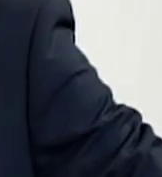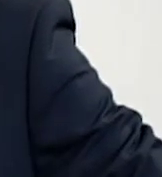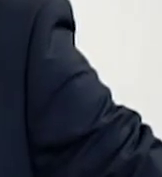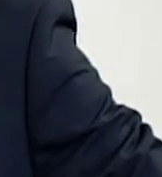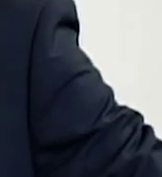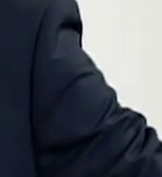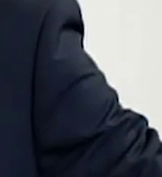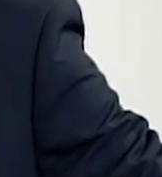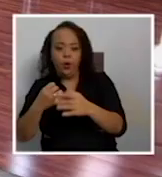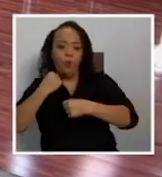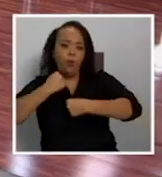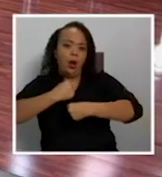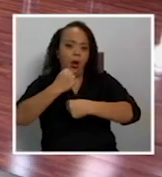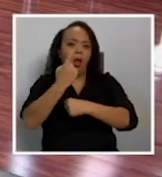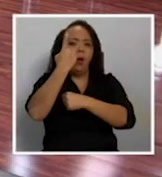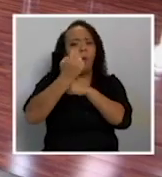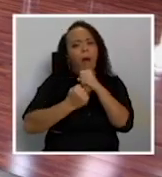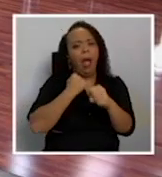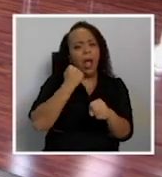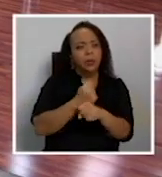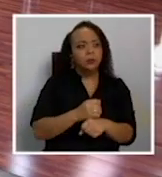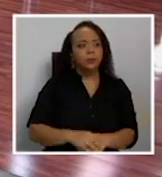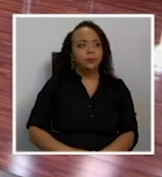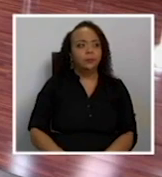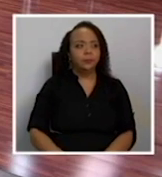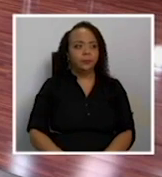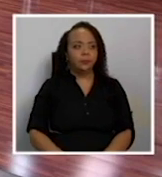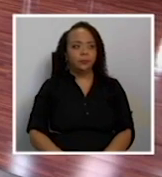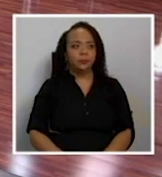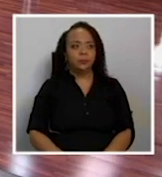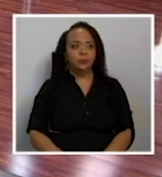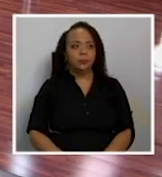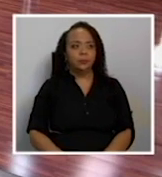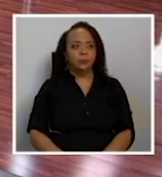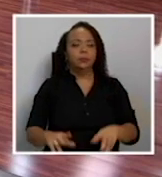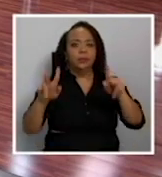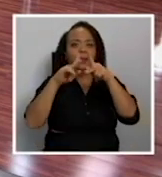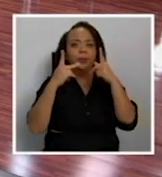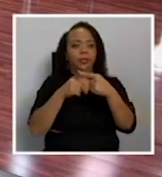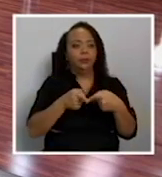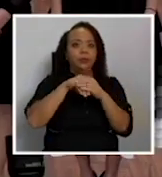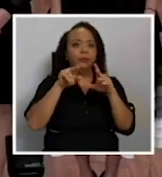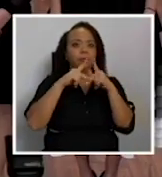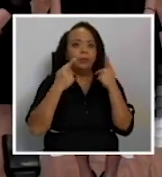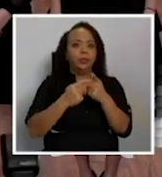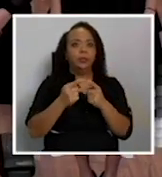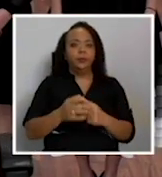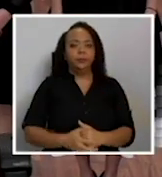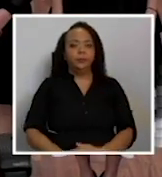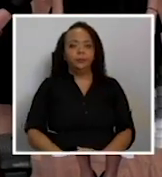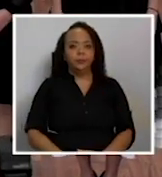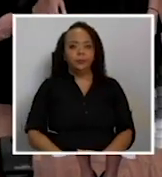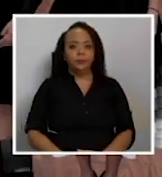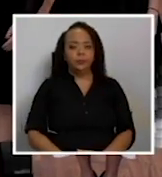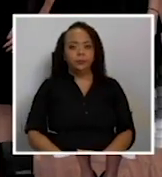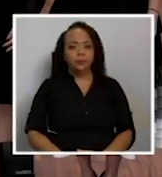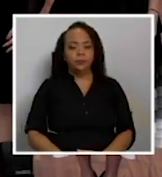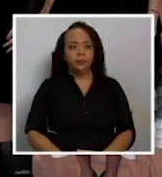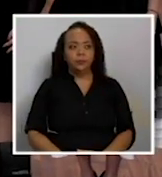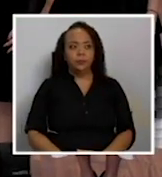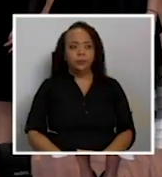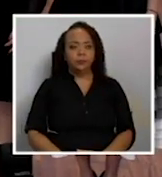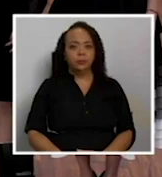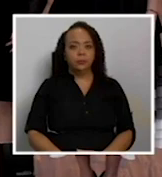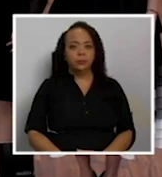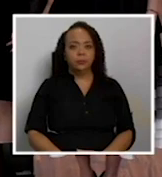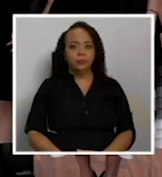a partir de febrero del próximo año. Los expertos aseguran que el mayor ganador del acuerdo entre fracciones para designar un nuevo directorio legislativo es el Partido